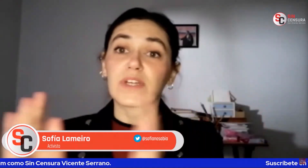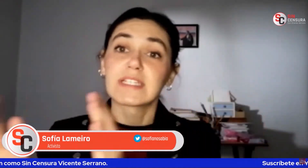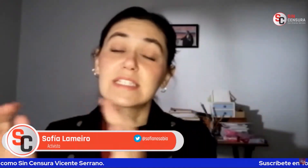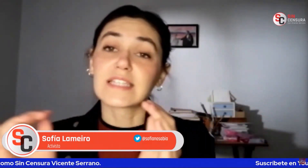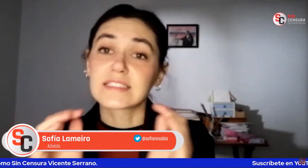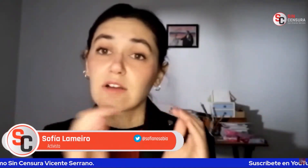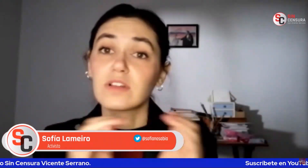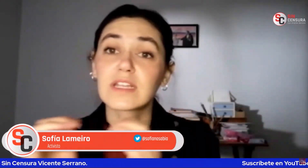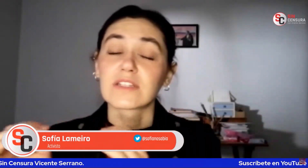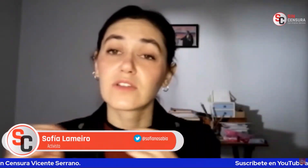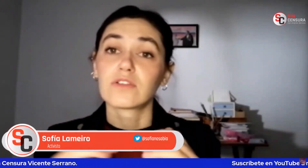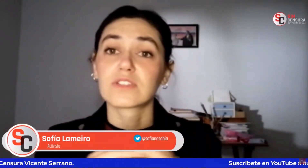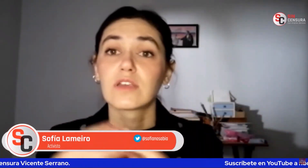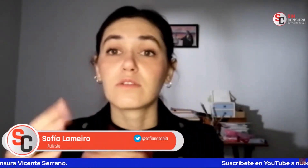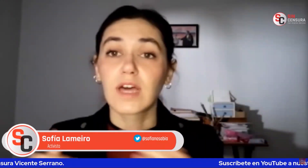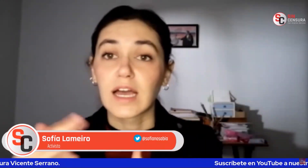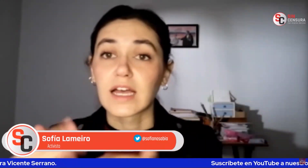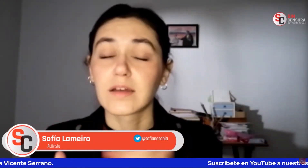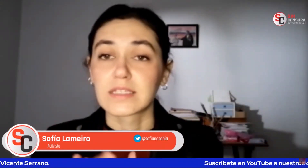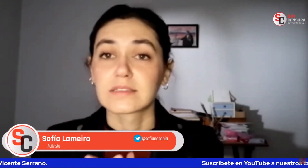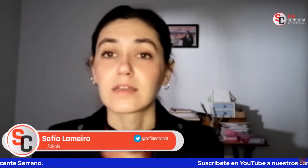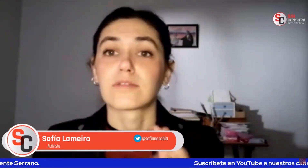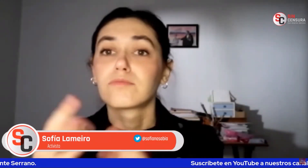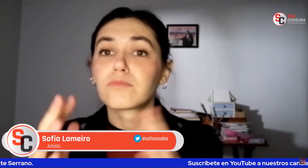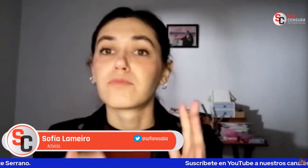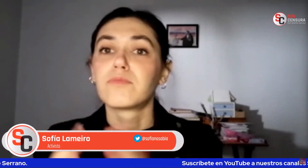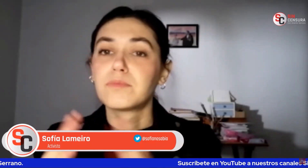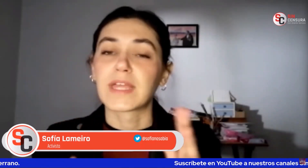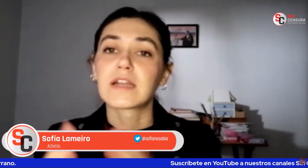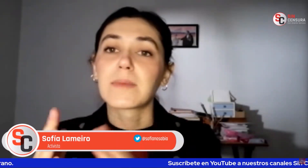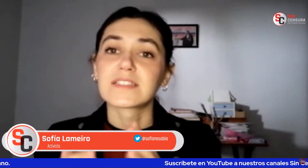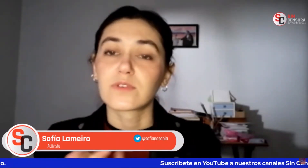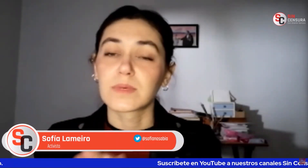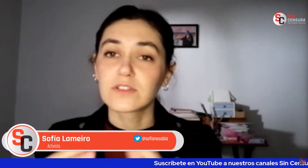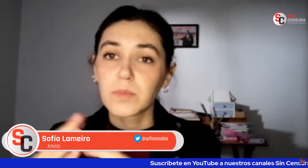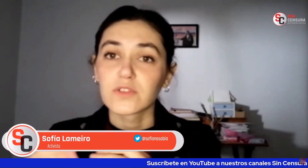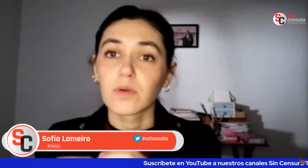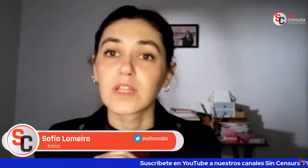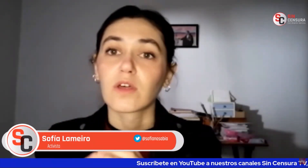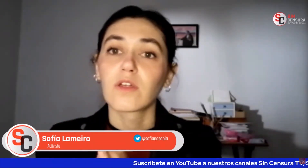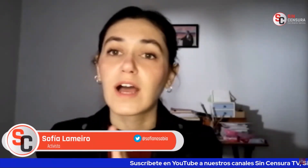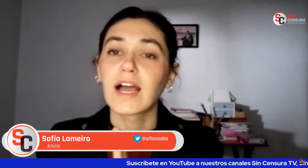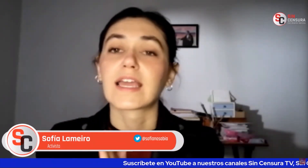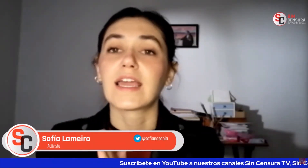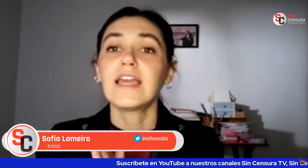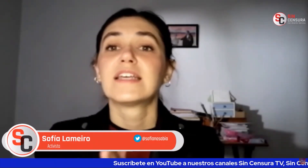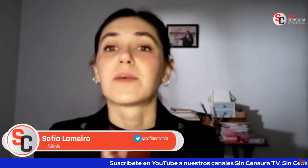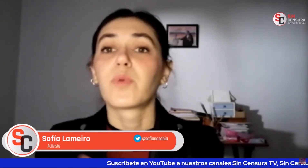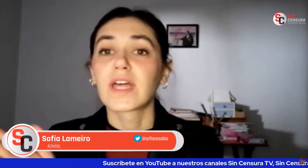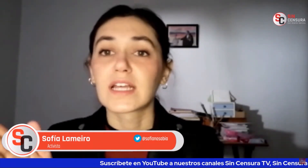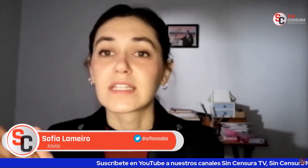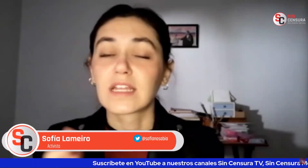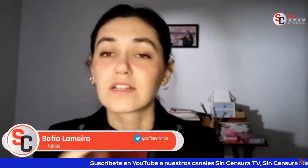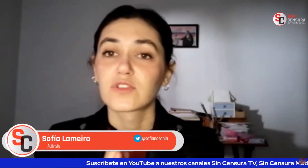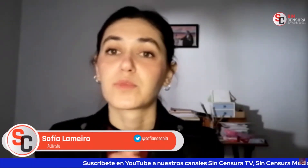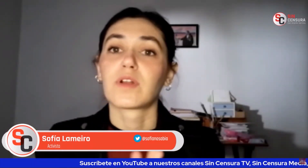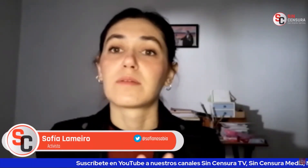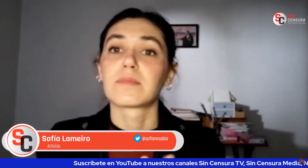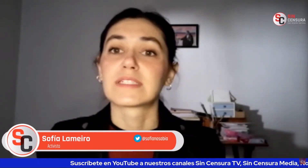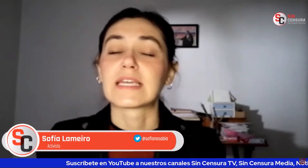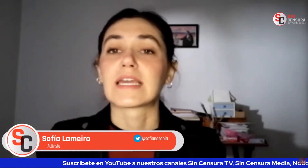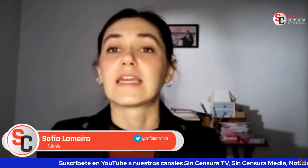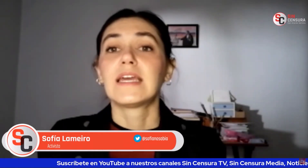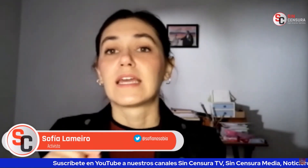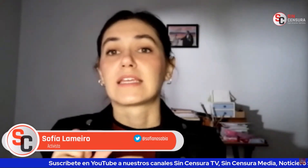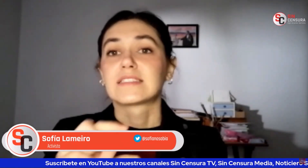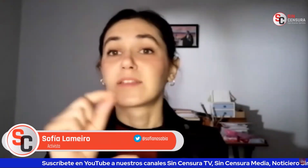Entonces, pues así esta coordinación nos ayuda a tener más información, pero sobre todo a que se puedan atender estos